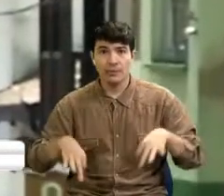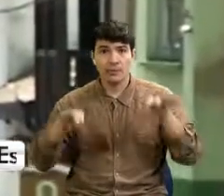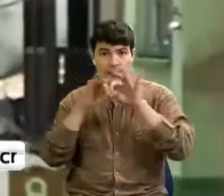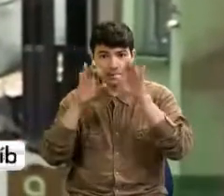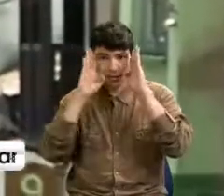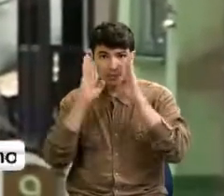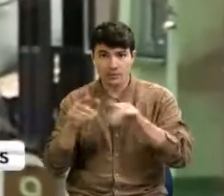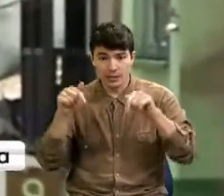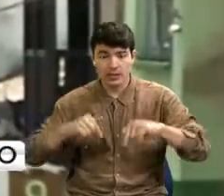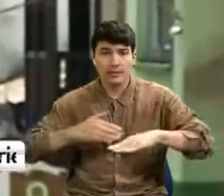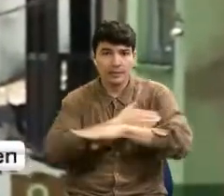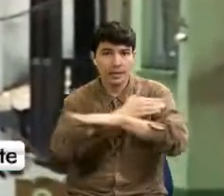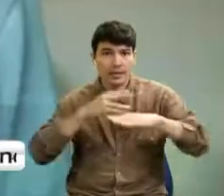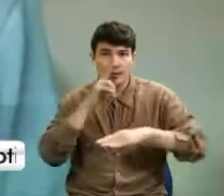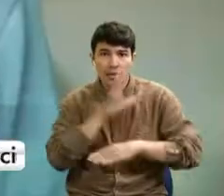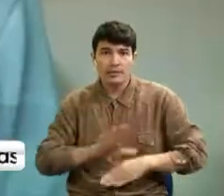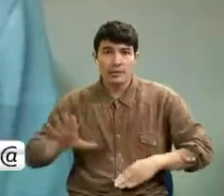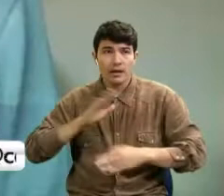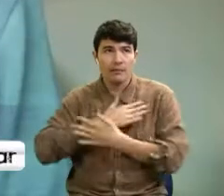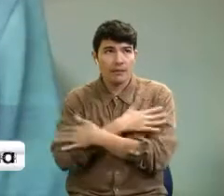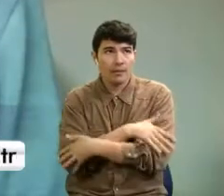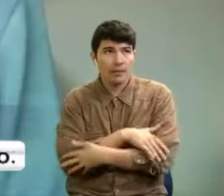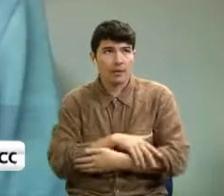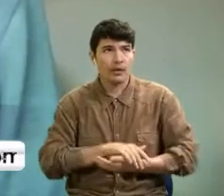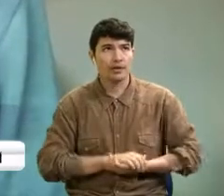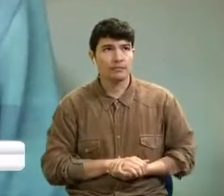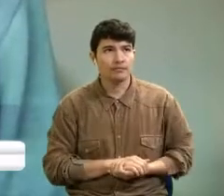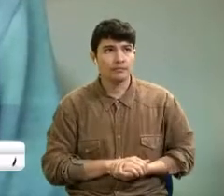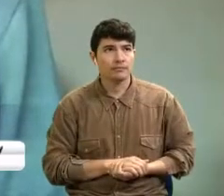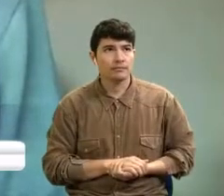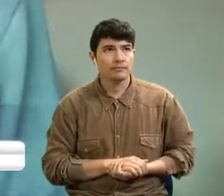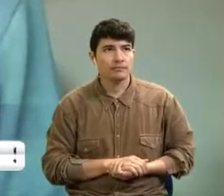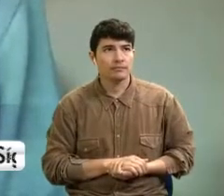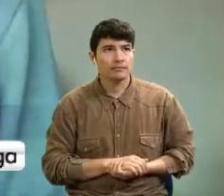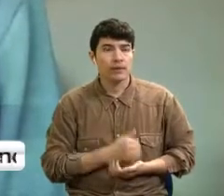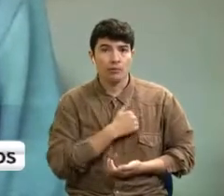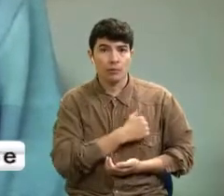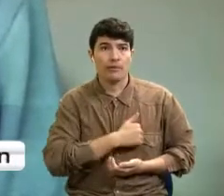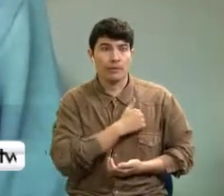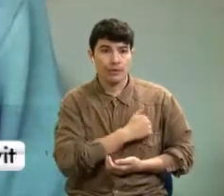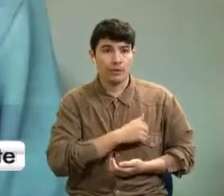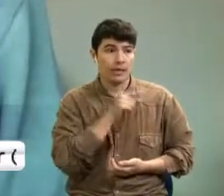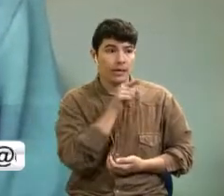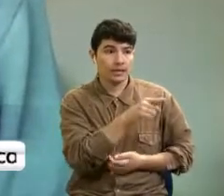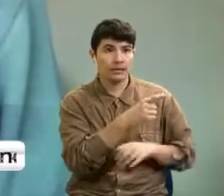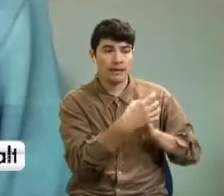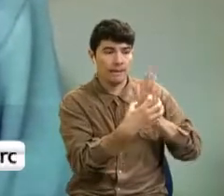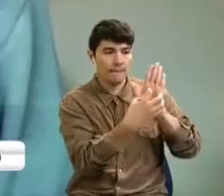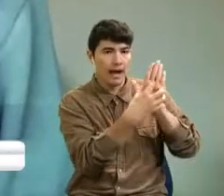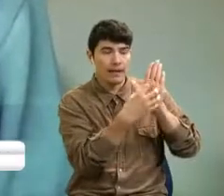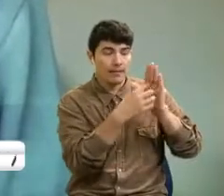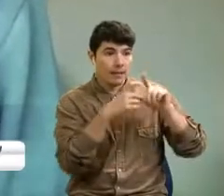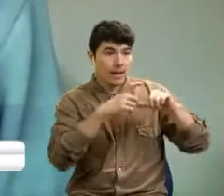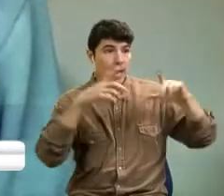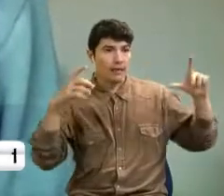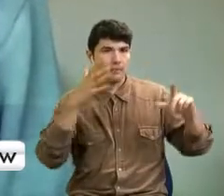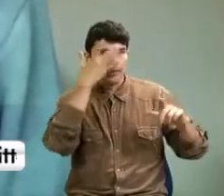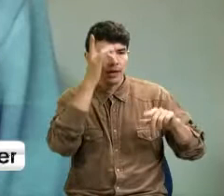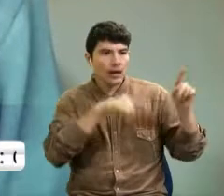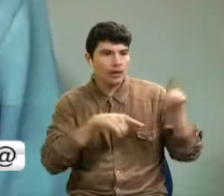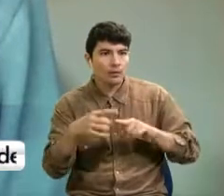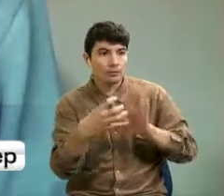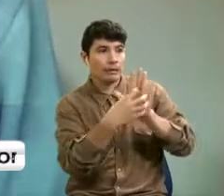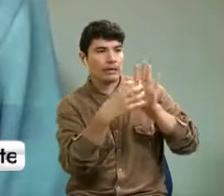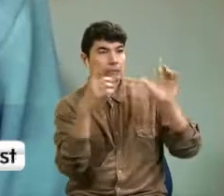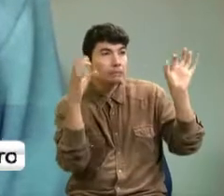las vías nacionales. Se retocara y que se colocaran los pares más visibles, puesto que no son visibles los